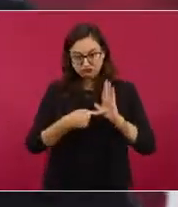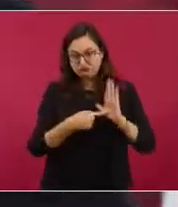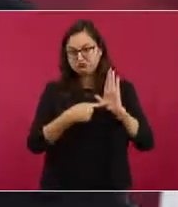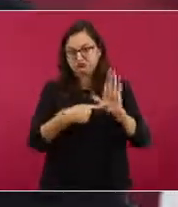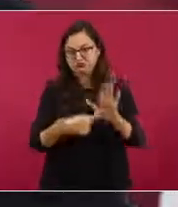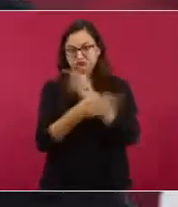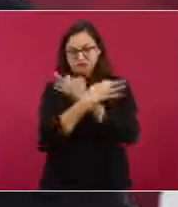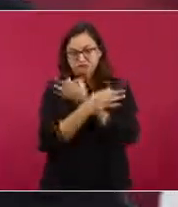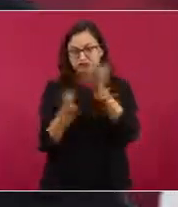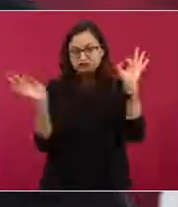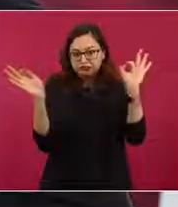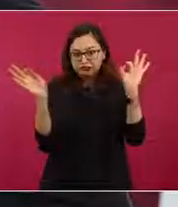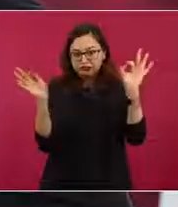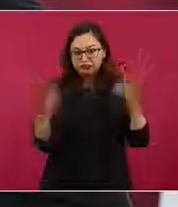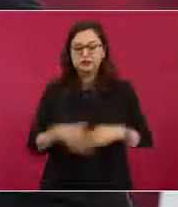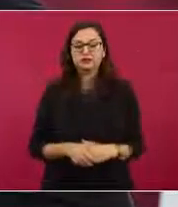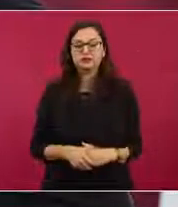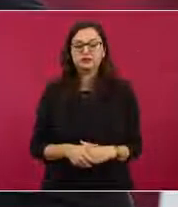conocer.